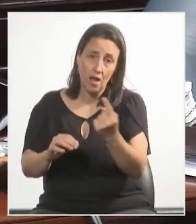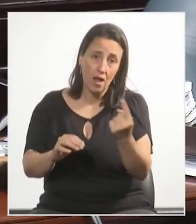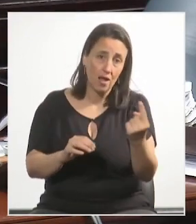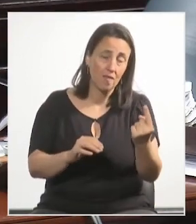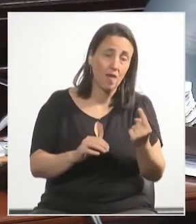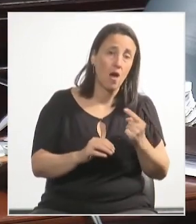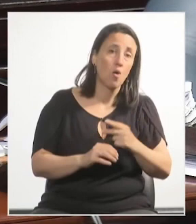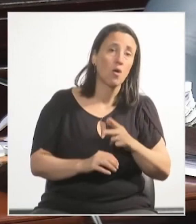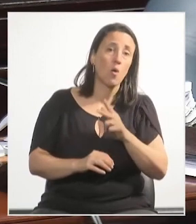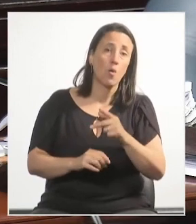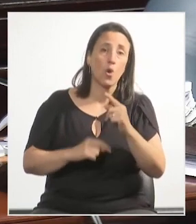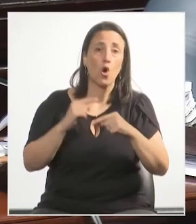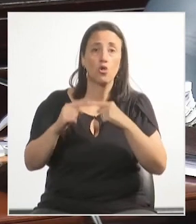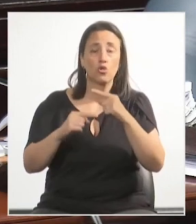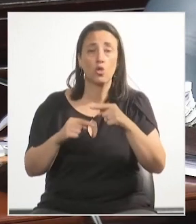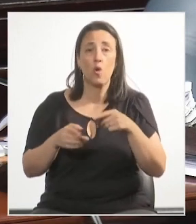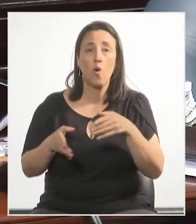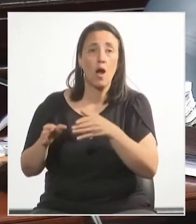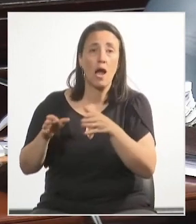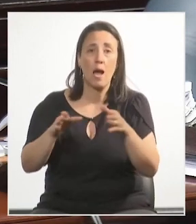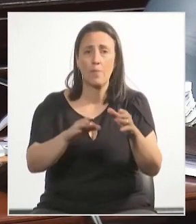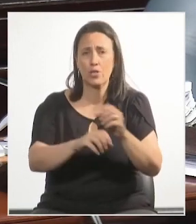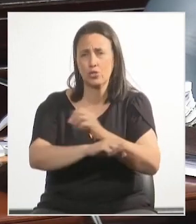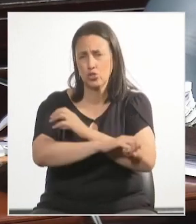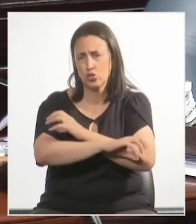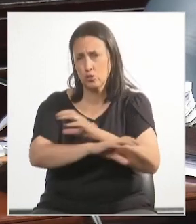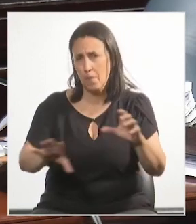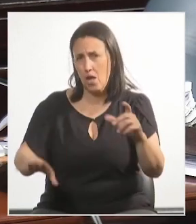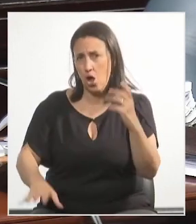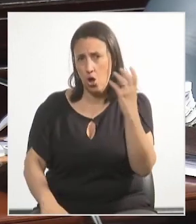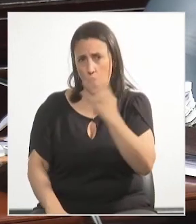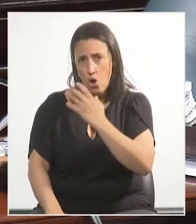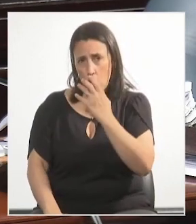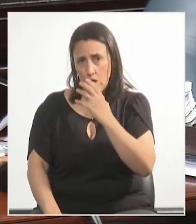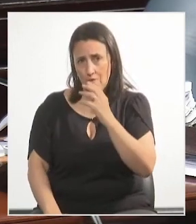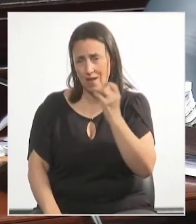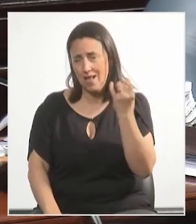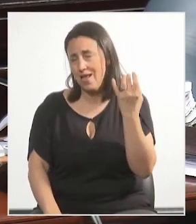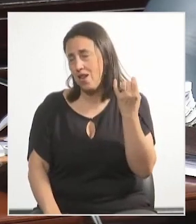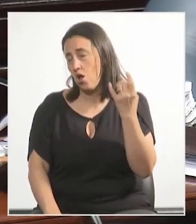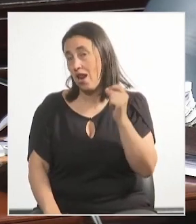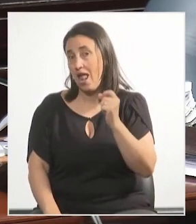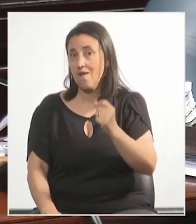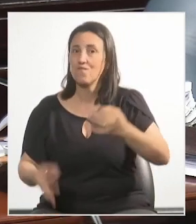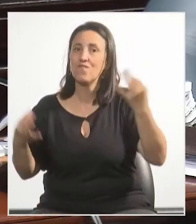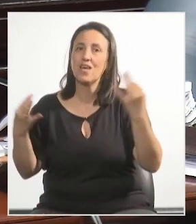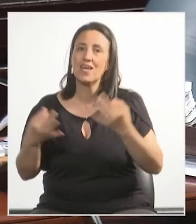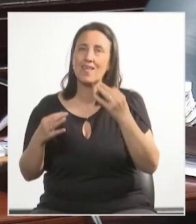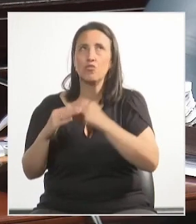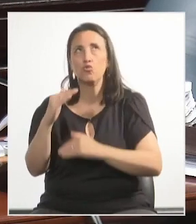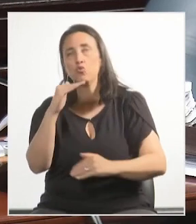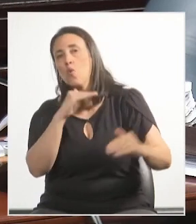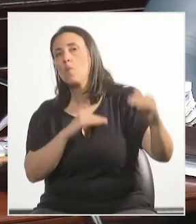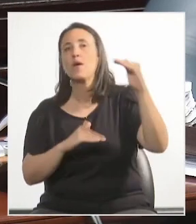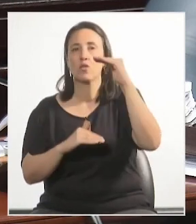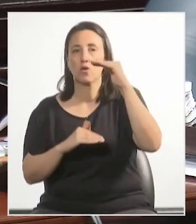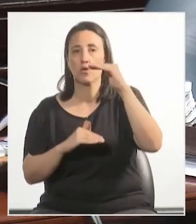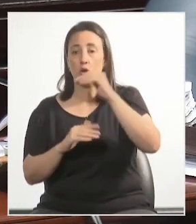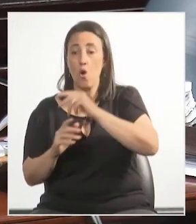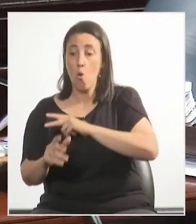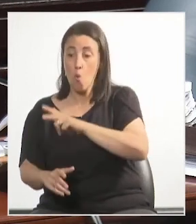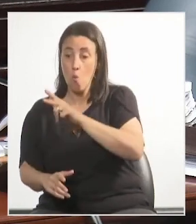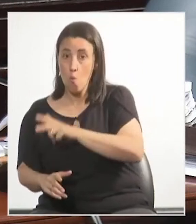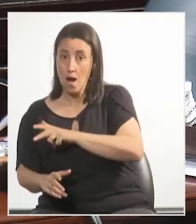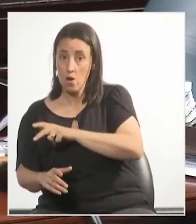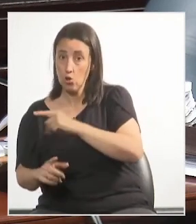nuevamente los caminos de una insensata brutalidad que ignora la verdad superior, que todos los hombres son hijos comunes